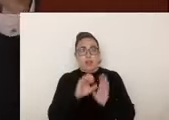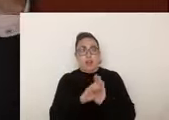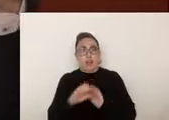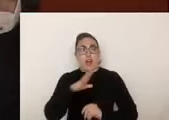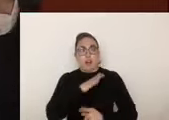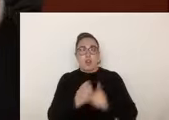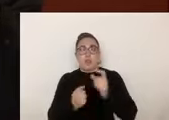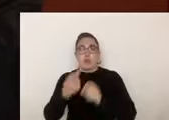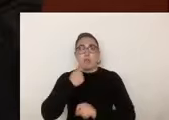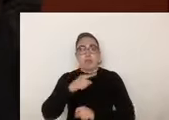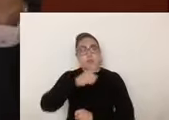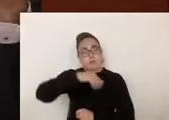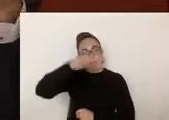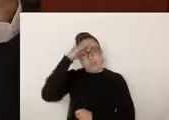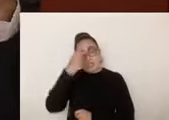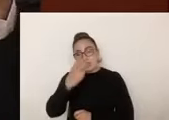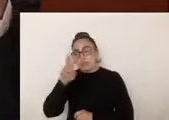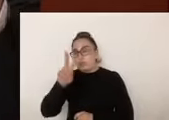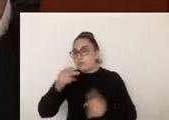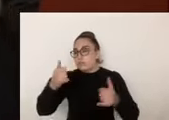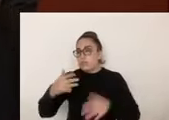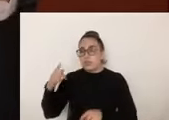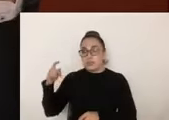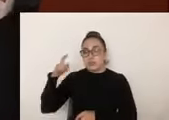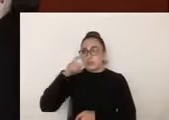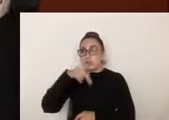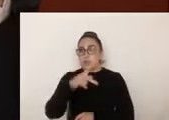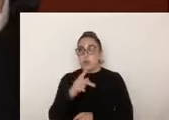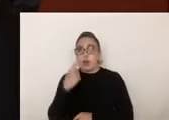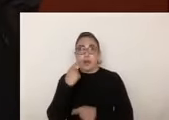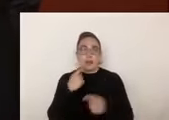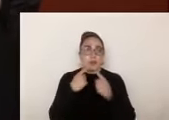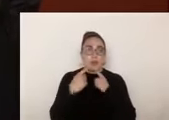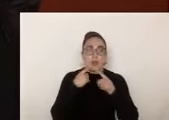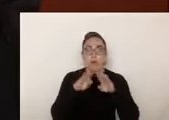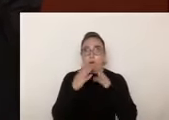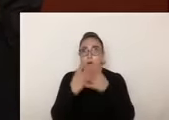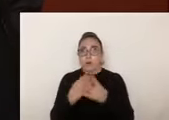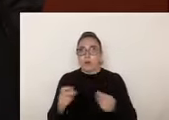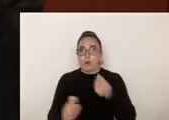porque ahora pensamos que merece la pena resolverlo de esa manera, encontramos la herramienta. Yo